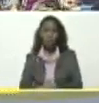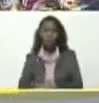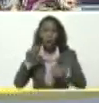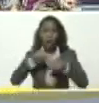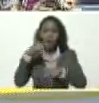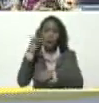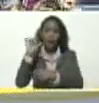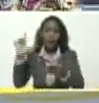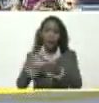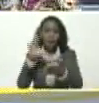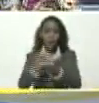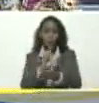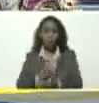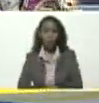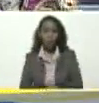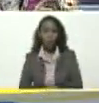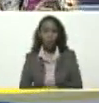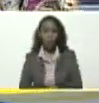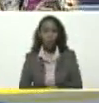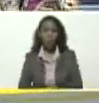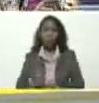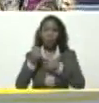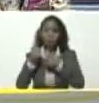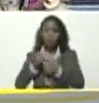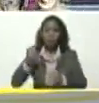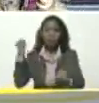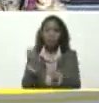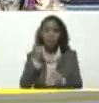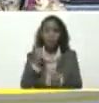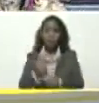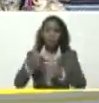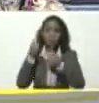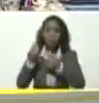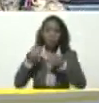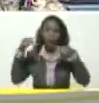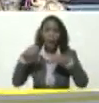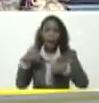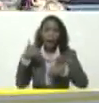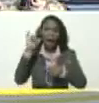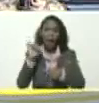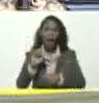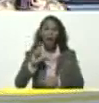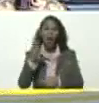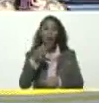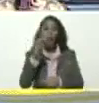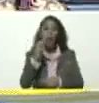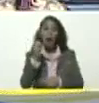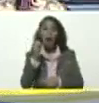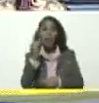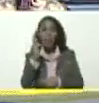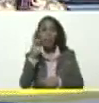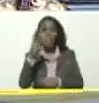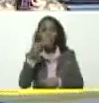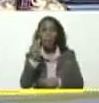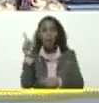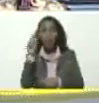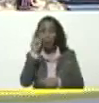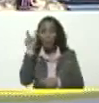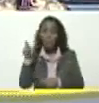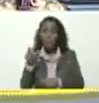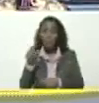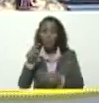libro. Buen trabajo, buen trabajo. Por aquí tengo Guanipa, endemático, Earle